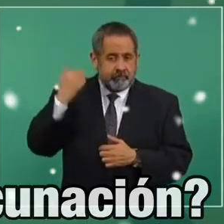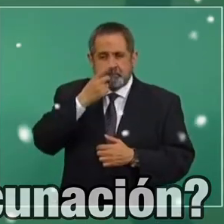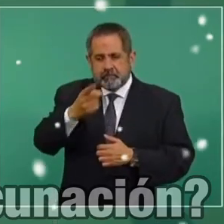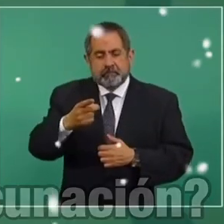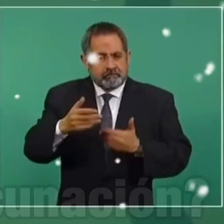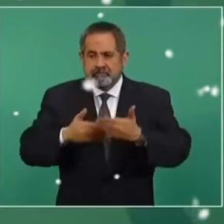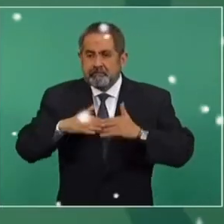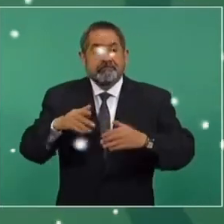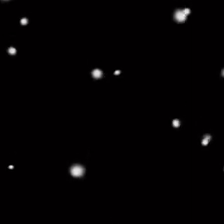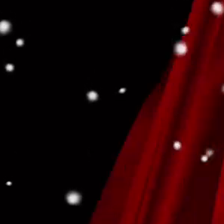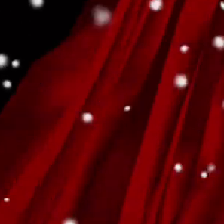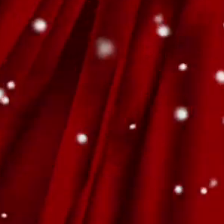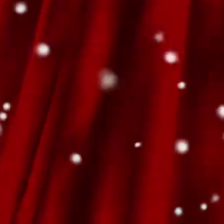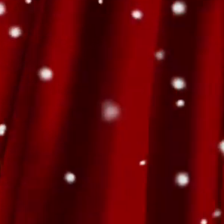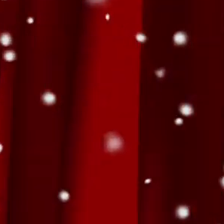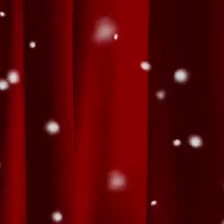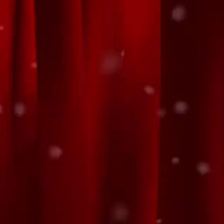el principio, vamos a avanzar porque viene el invierno.